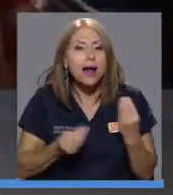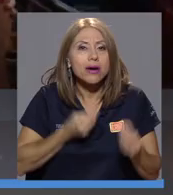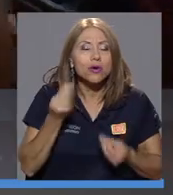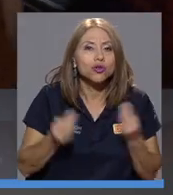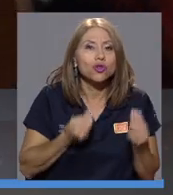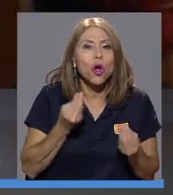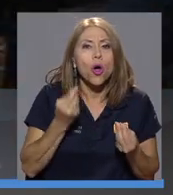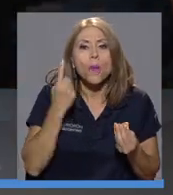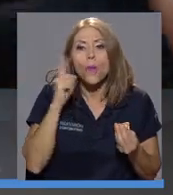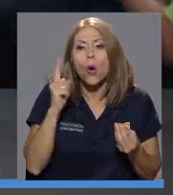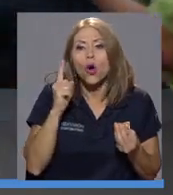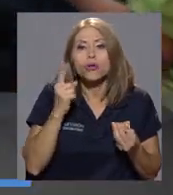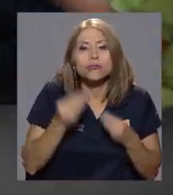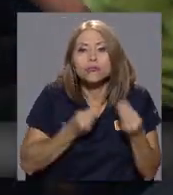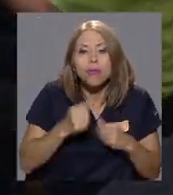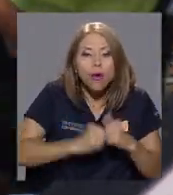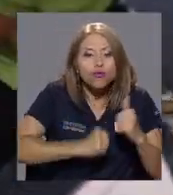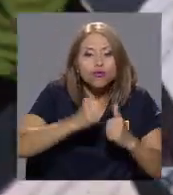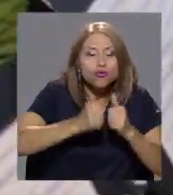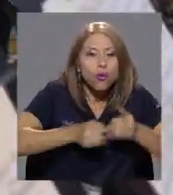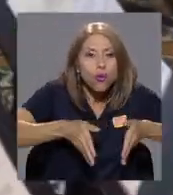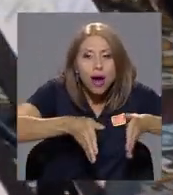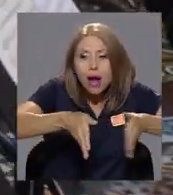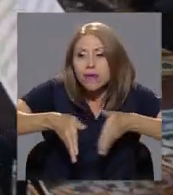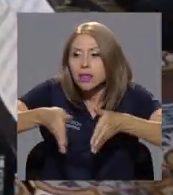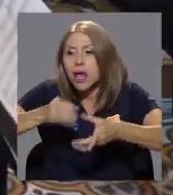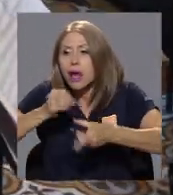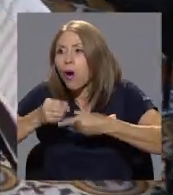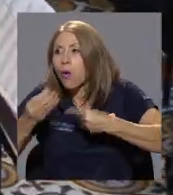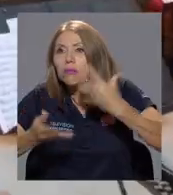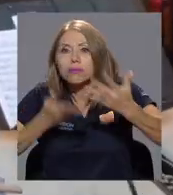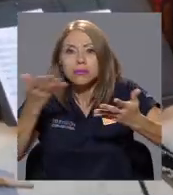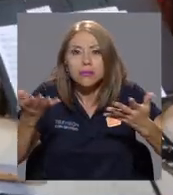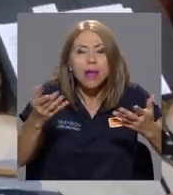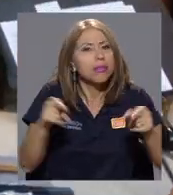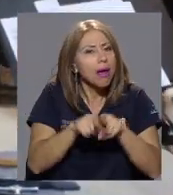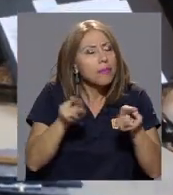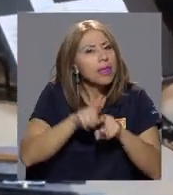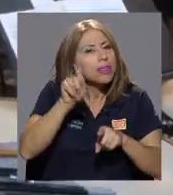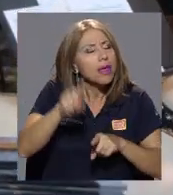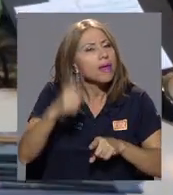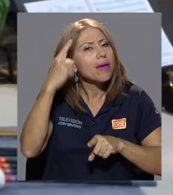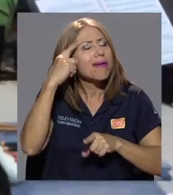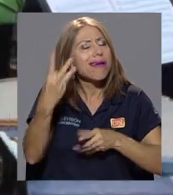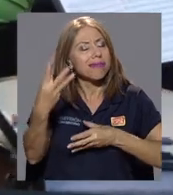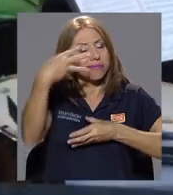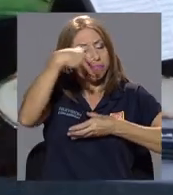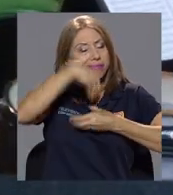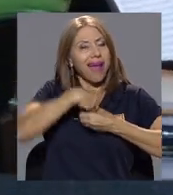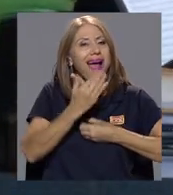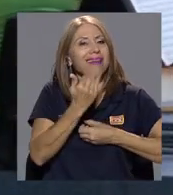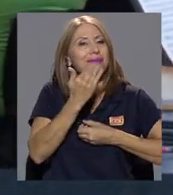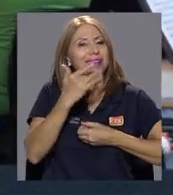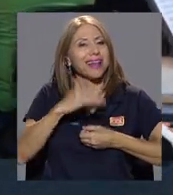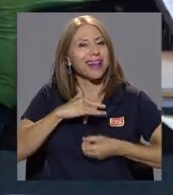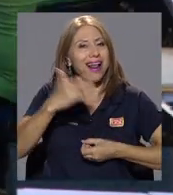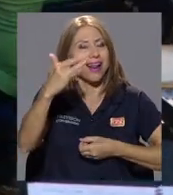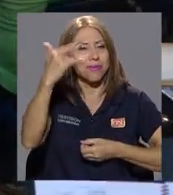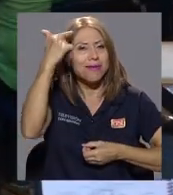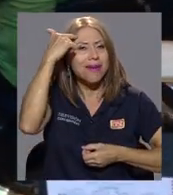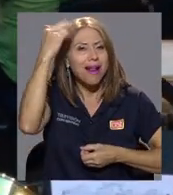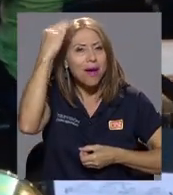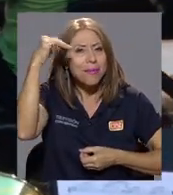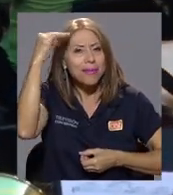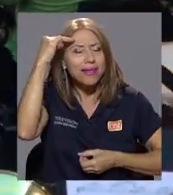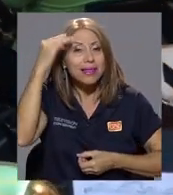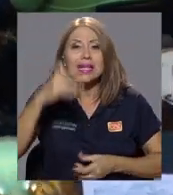también tenemos las carreteras o nuestras construcciones también tenemos que preocuparnos por alimentar el alma por alimentar la mente por